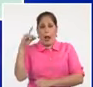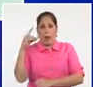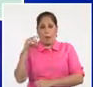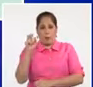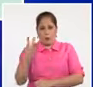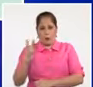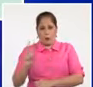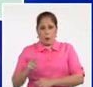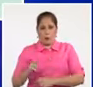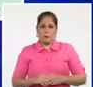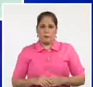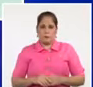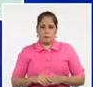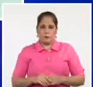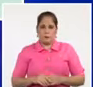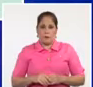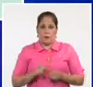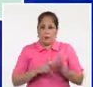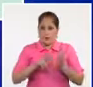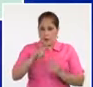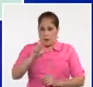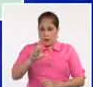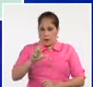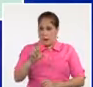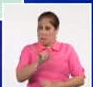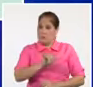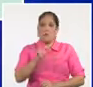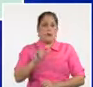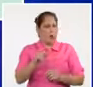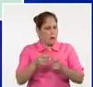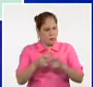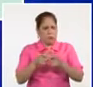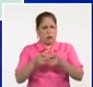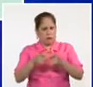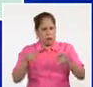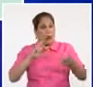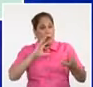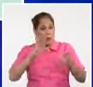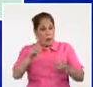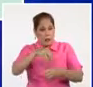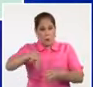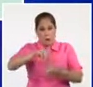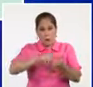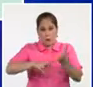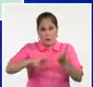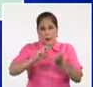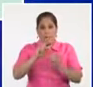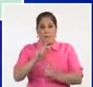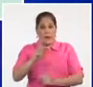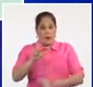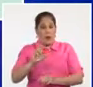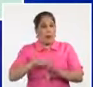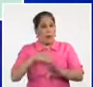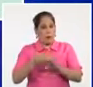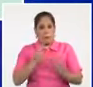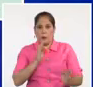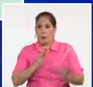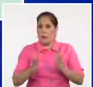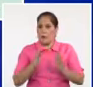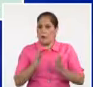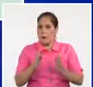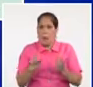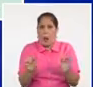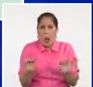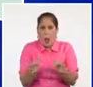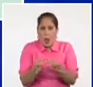uno. Villa Clara, que también se ha hecho compleja la situación después de un periodo tan grande que tuvo